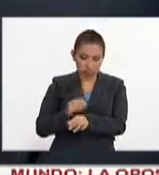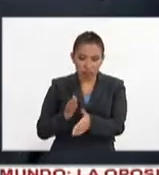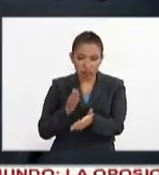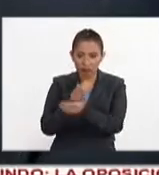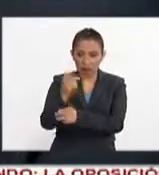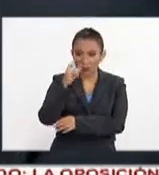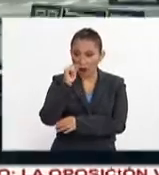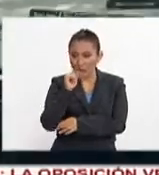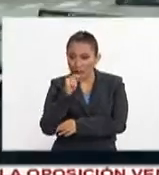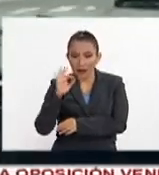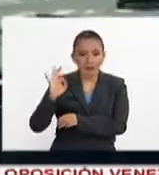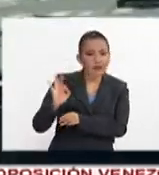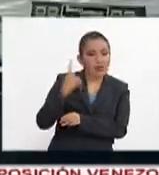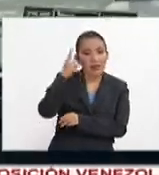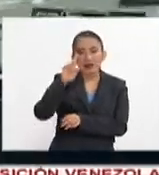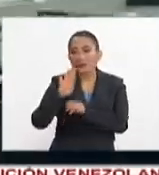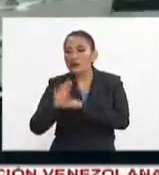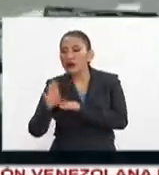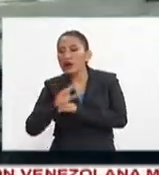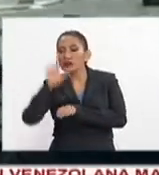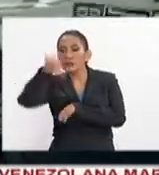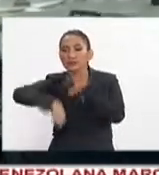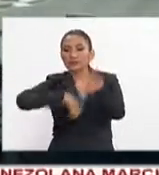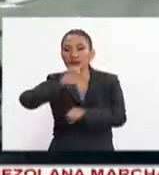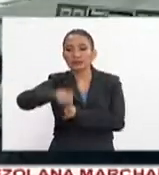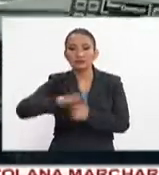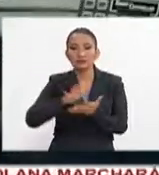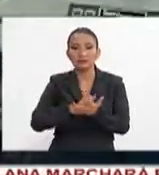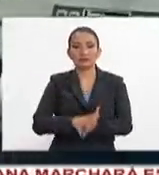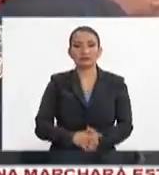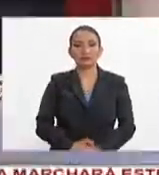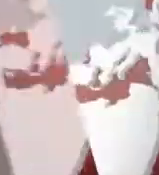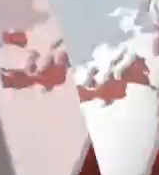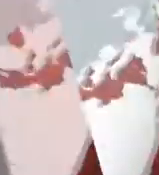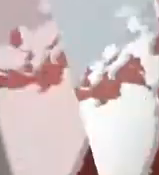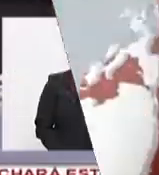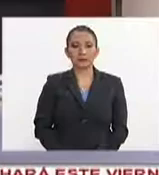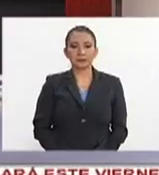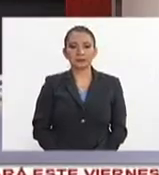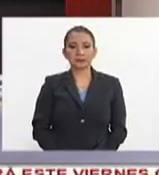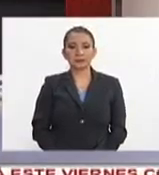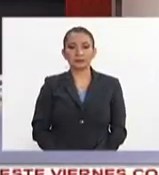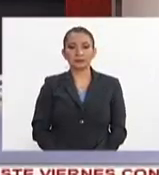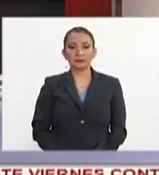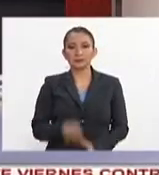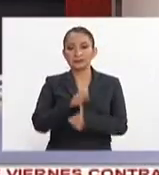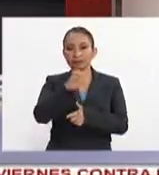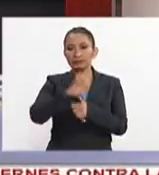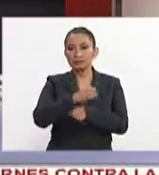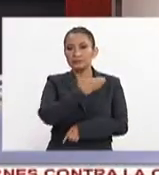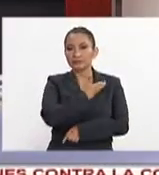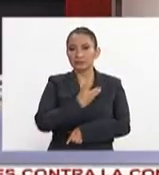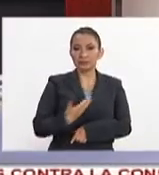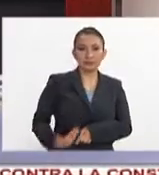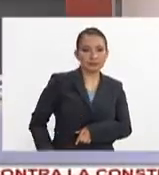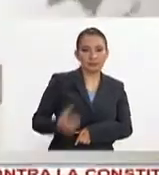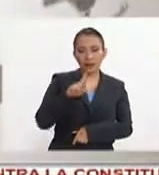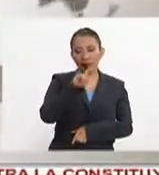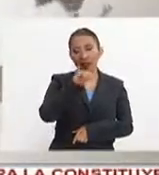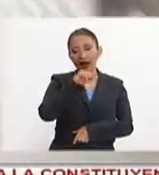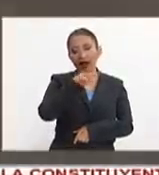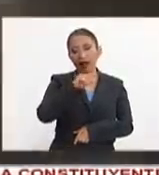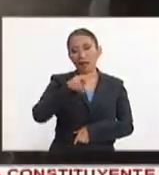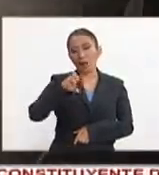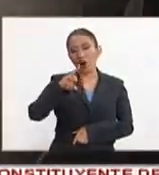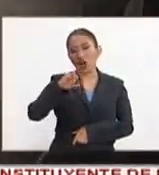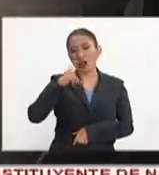las autoridades federales de migración a sus cárceles. En Ecuador, el presidente Lenín Moreno